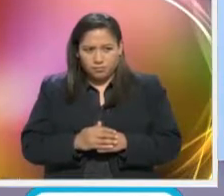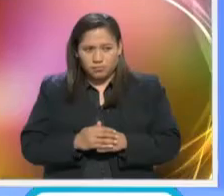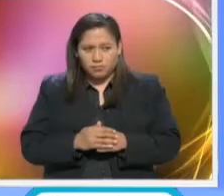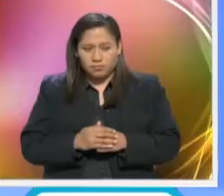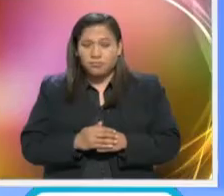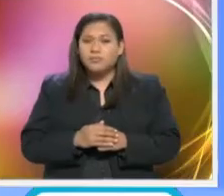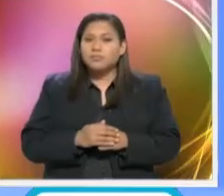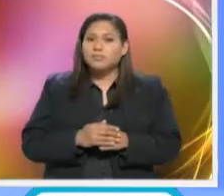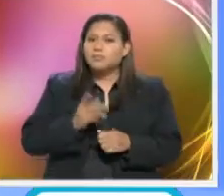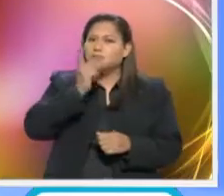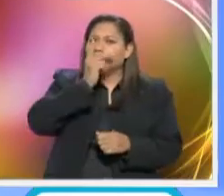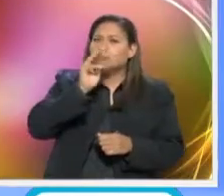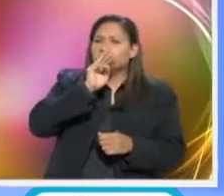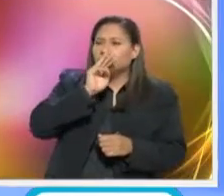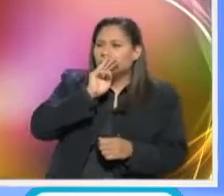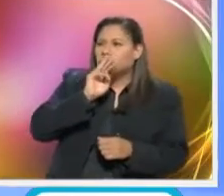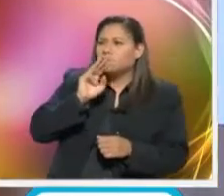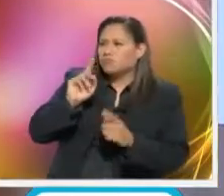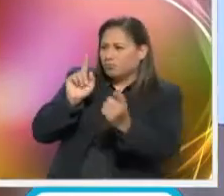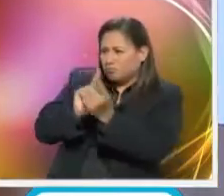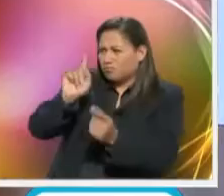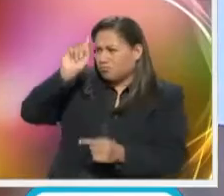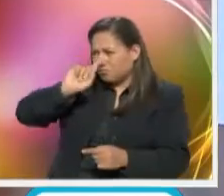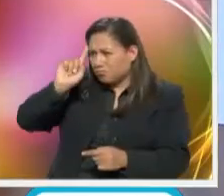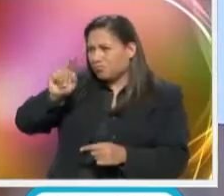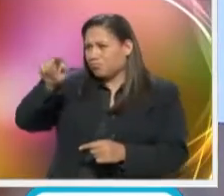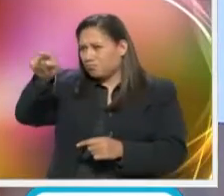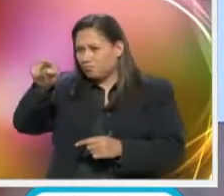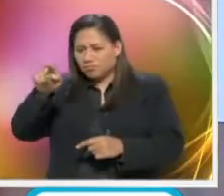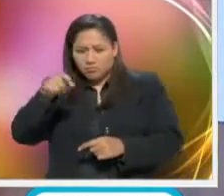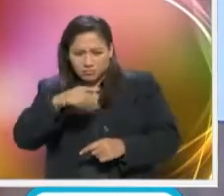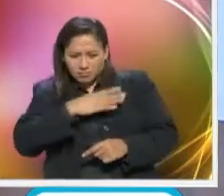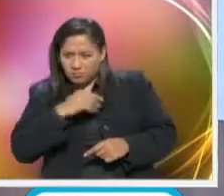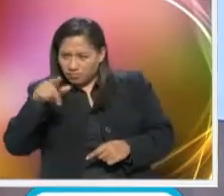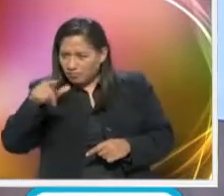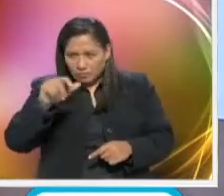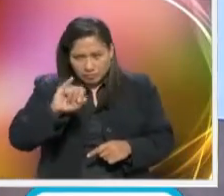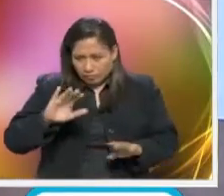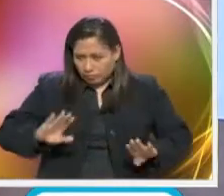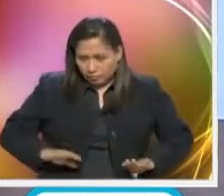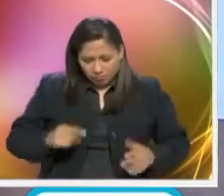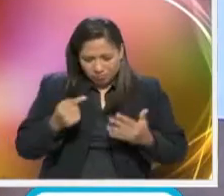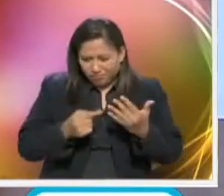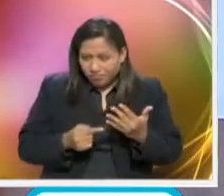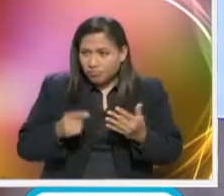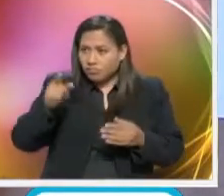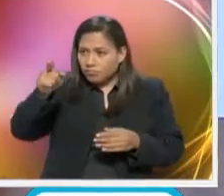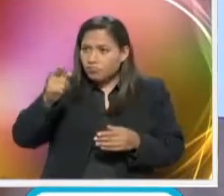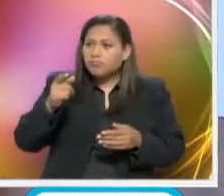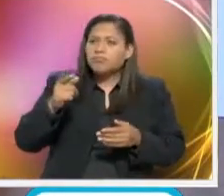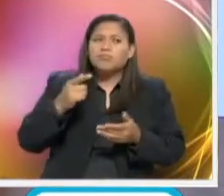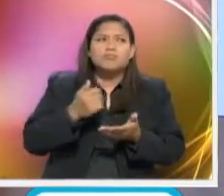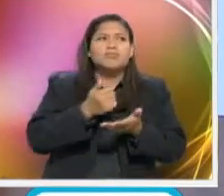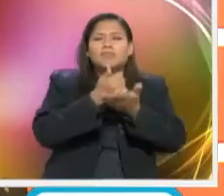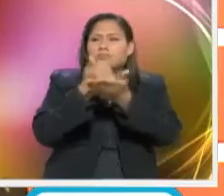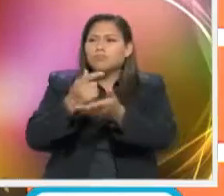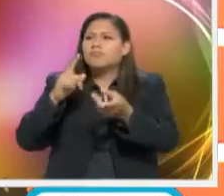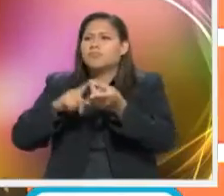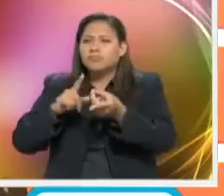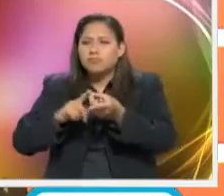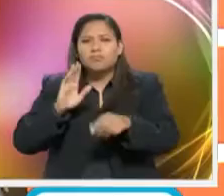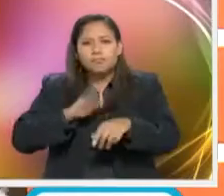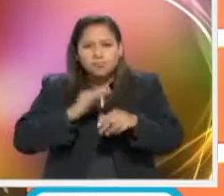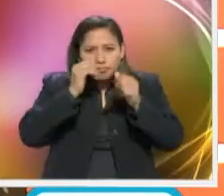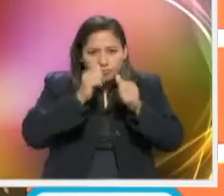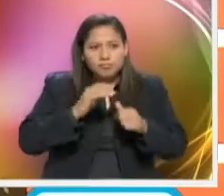que ir a una terapia? ¿Ahí qué es lo que ellos tendrían que estar observando? ¿En dónde tendrían que poner más atención? Pues en todo lo que el bebé